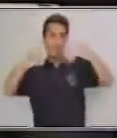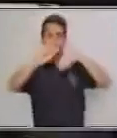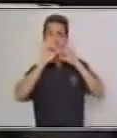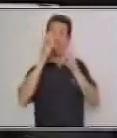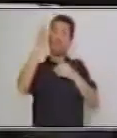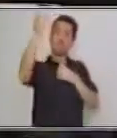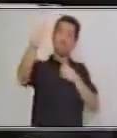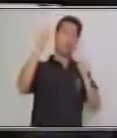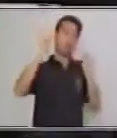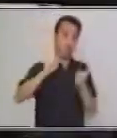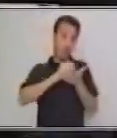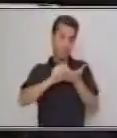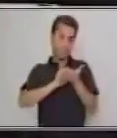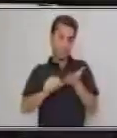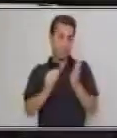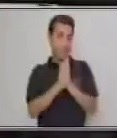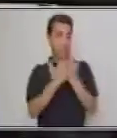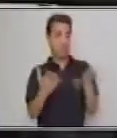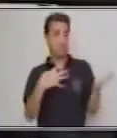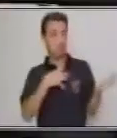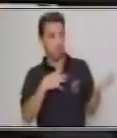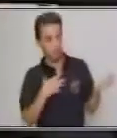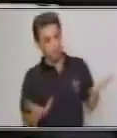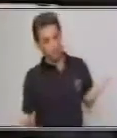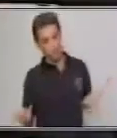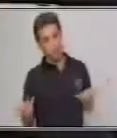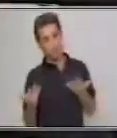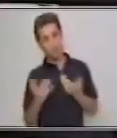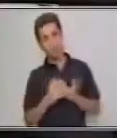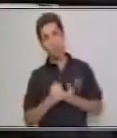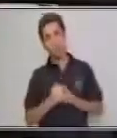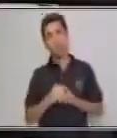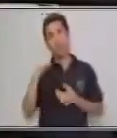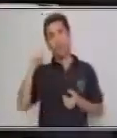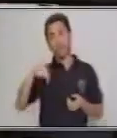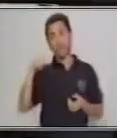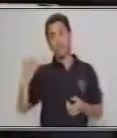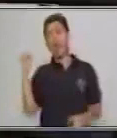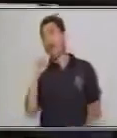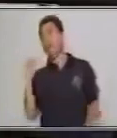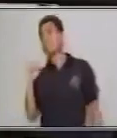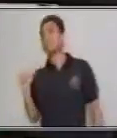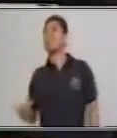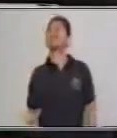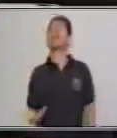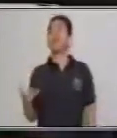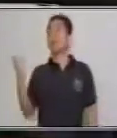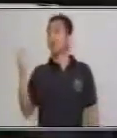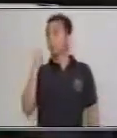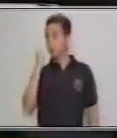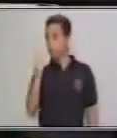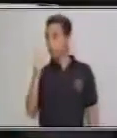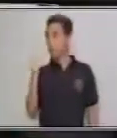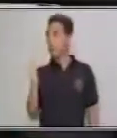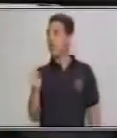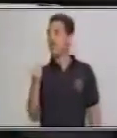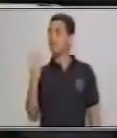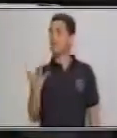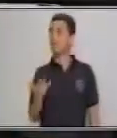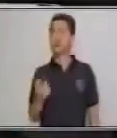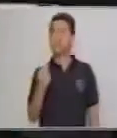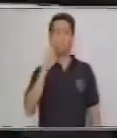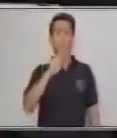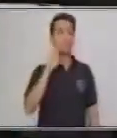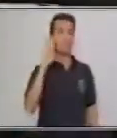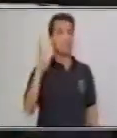Guatemala? ¿Sí? Ok. En abril tuvimos fechas muy importantes. Les mencionaba el Día del Libro, que fue el 23 de